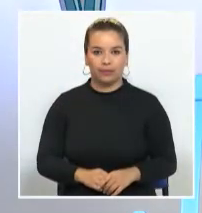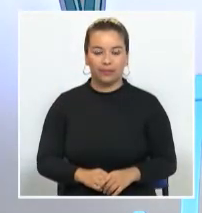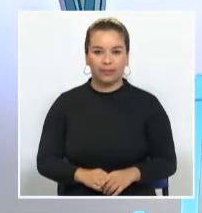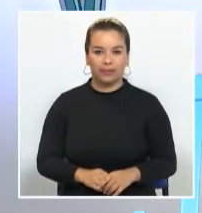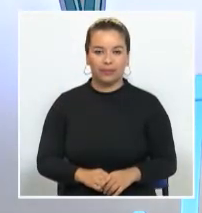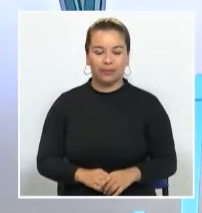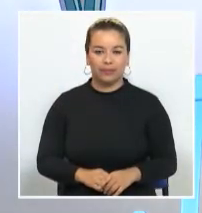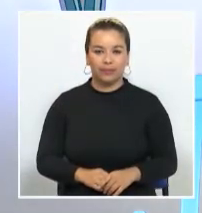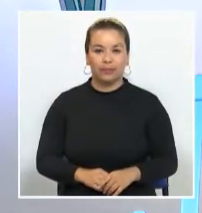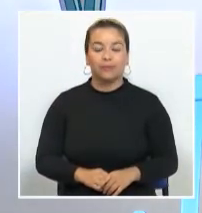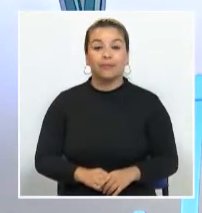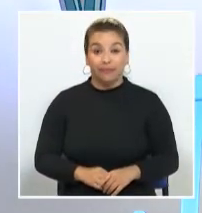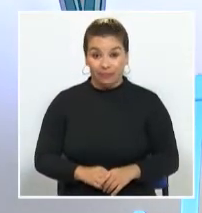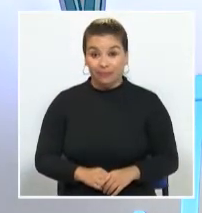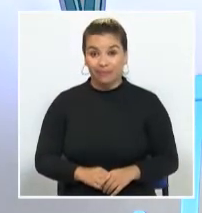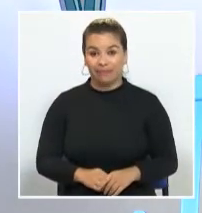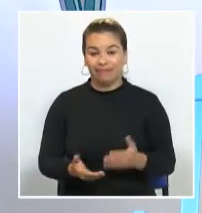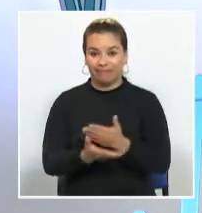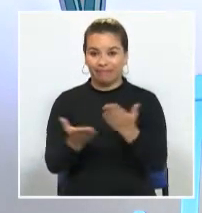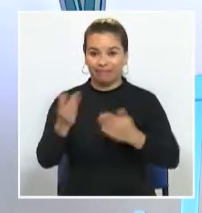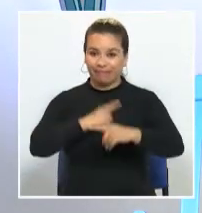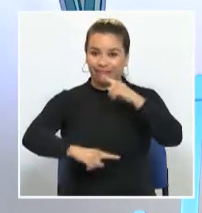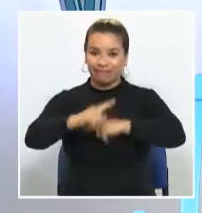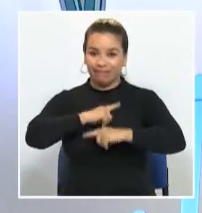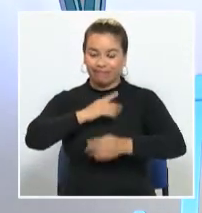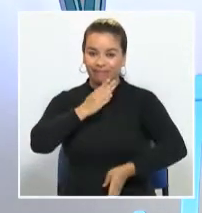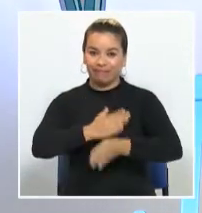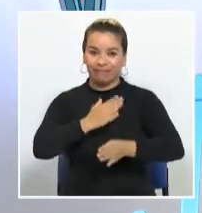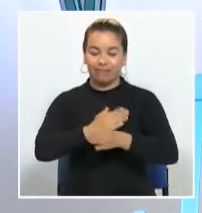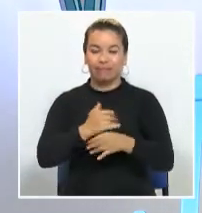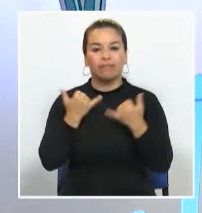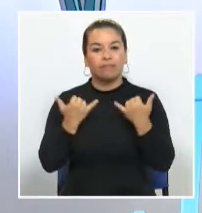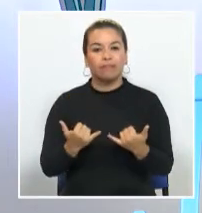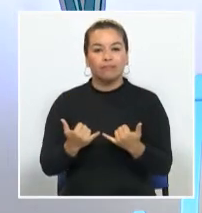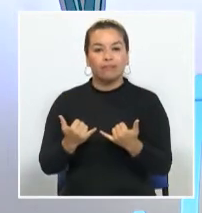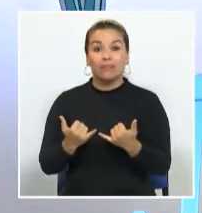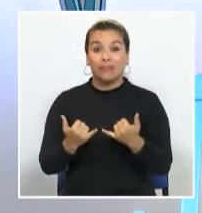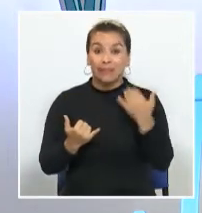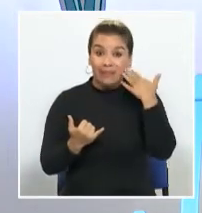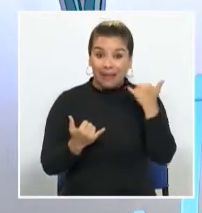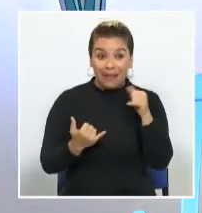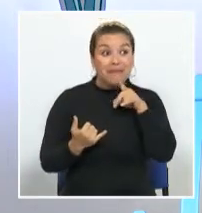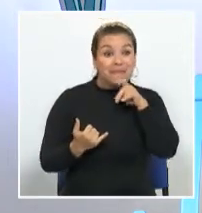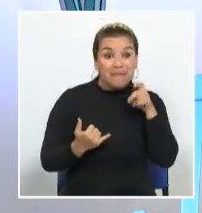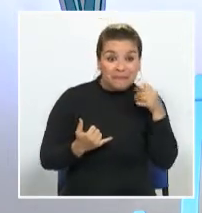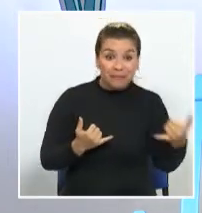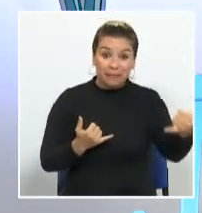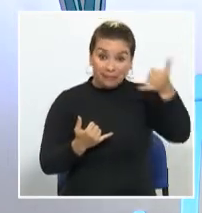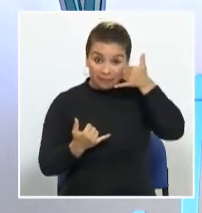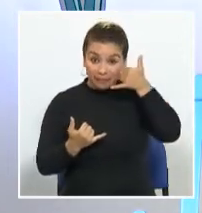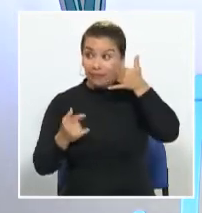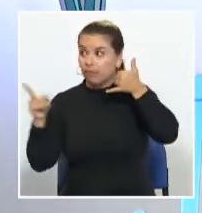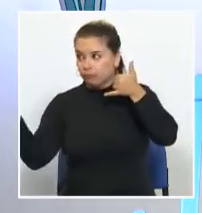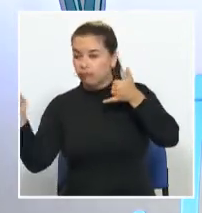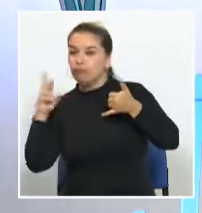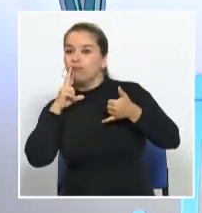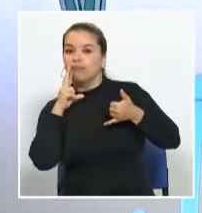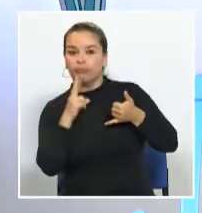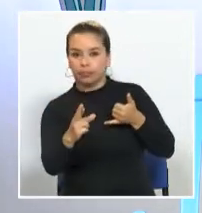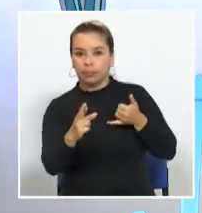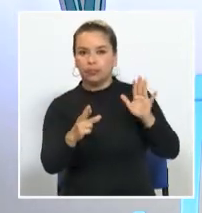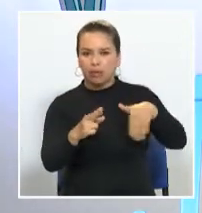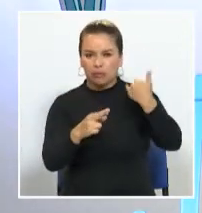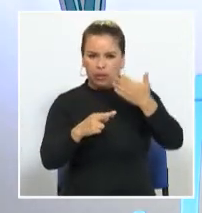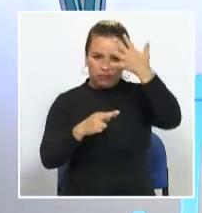Bueno, regresamos con ustedes en Conexión Vital y vamos a responder la pregunta de Blanca para luego proceder a más preguntas de Facebook Live de